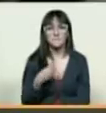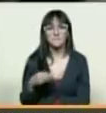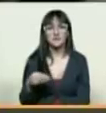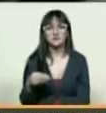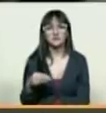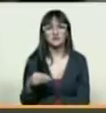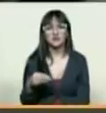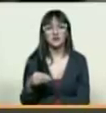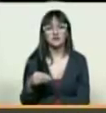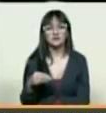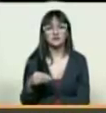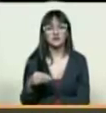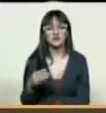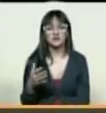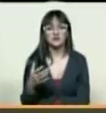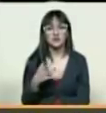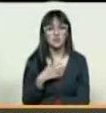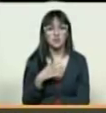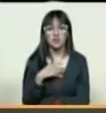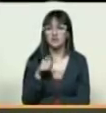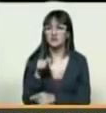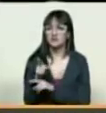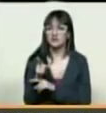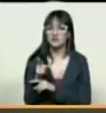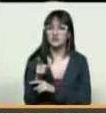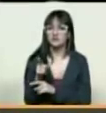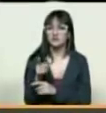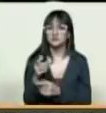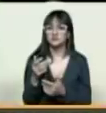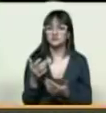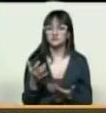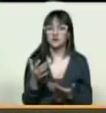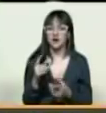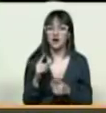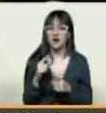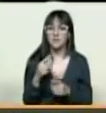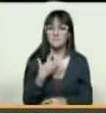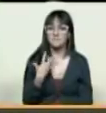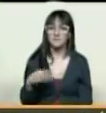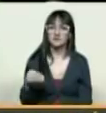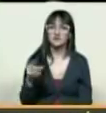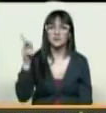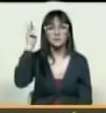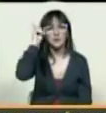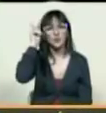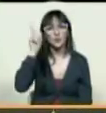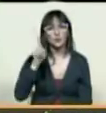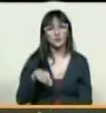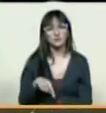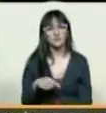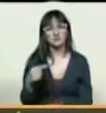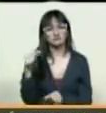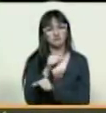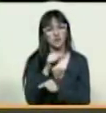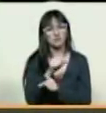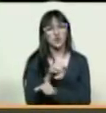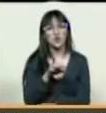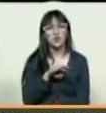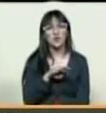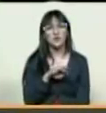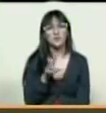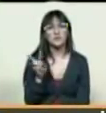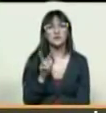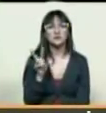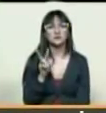puede ser conjugado, que no puede ser conjugado ya, sino en pasado, el expresidente de Perú, Kuczynski, ese que movía la